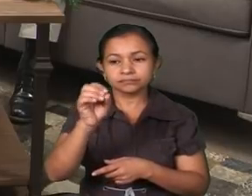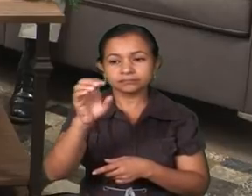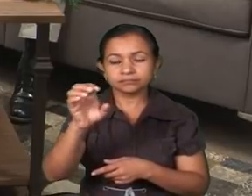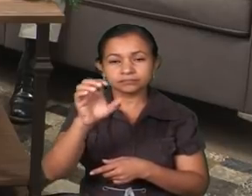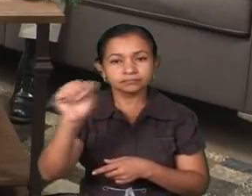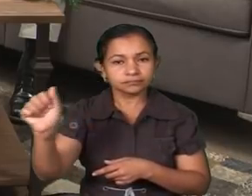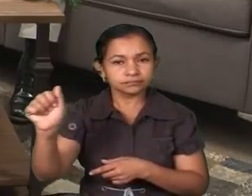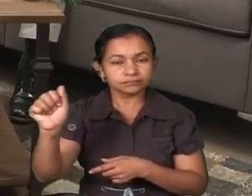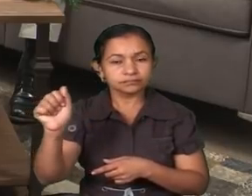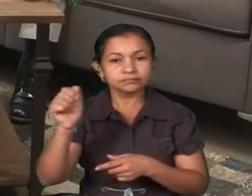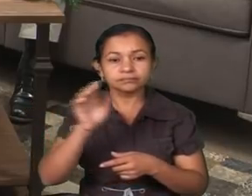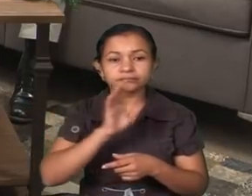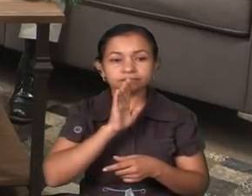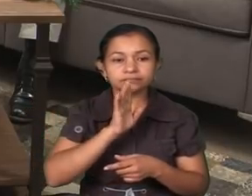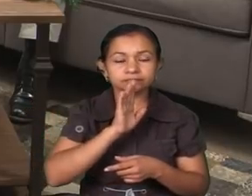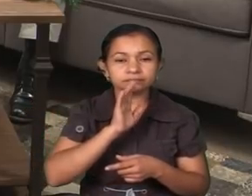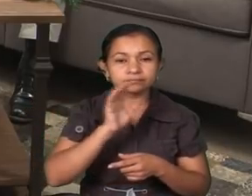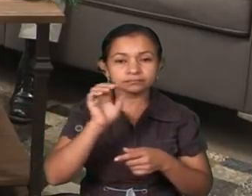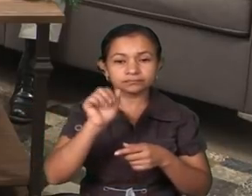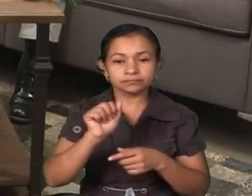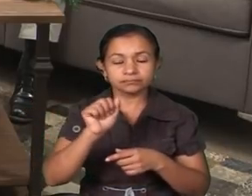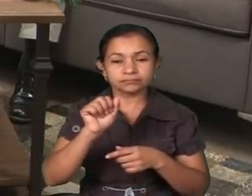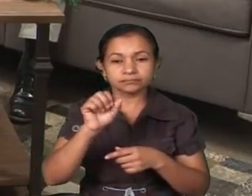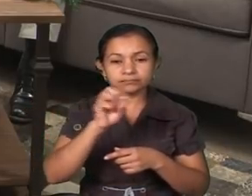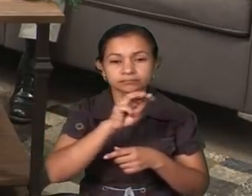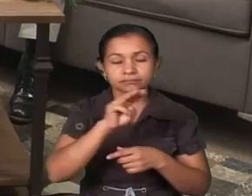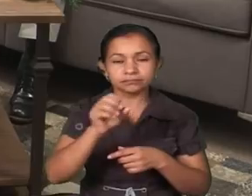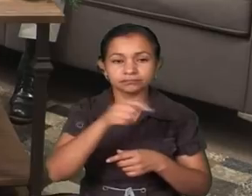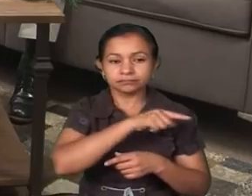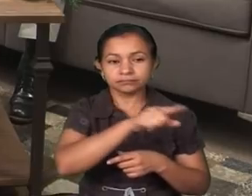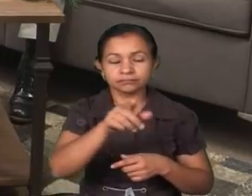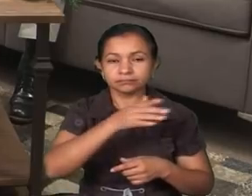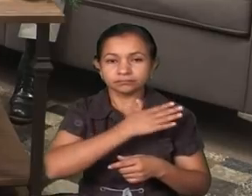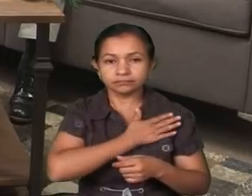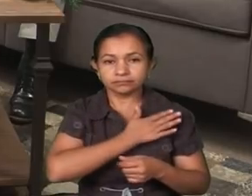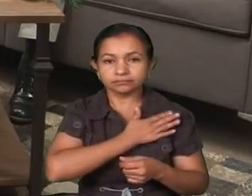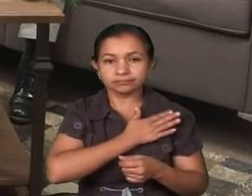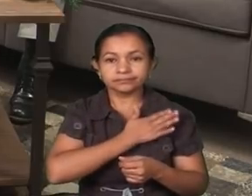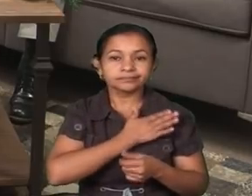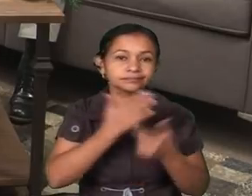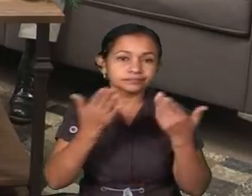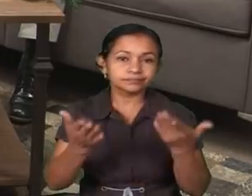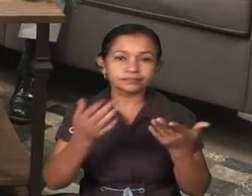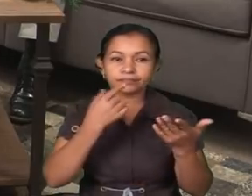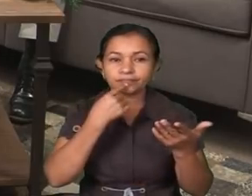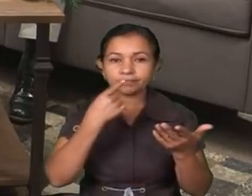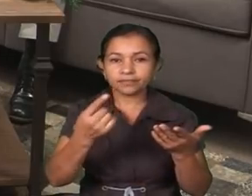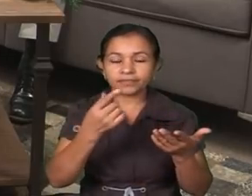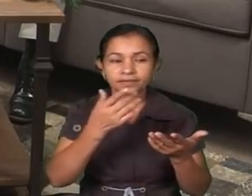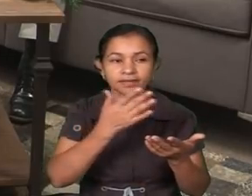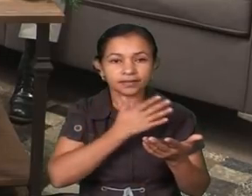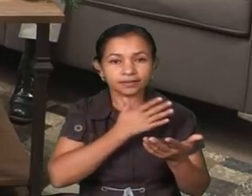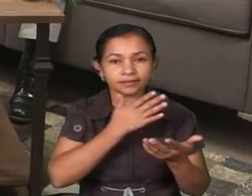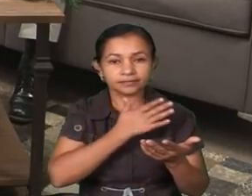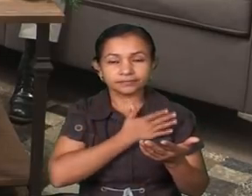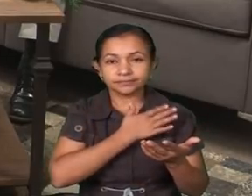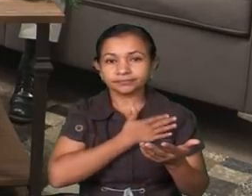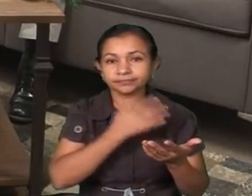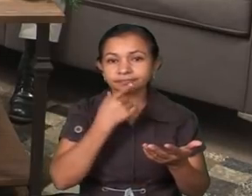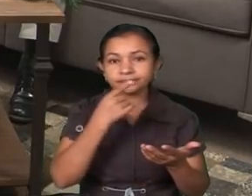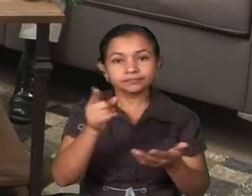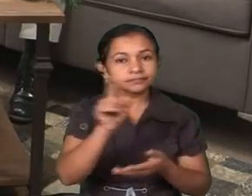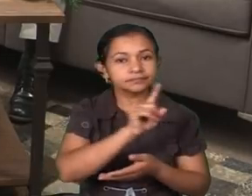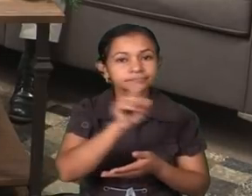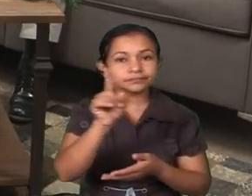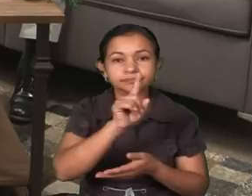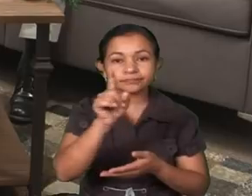hablar frente a los amos de Somoza, a decirle a los amos de Somoza que no